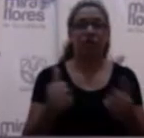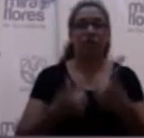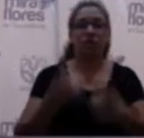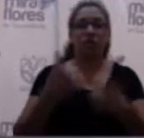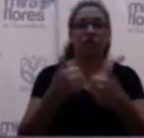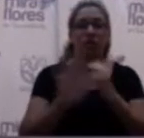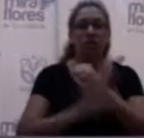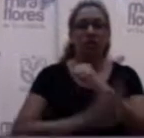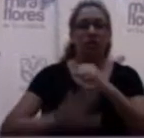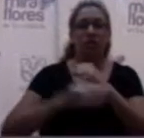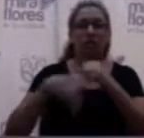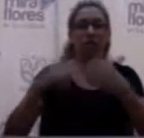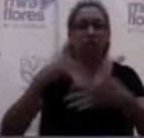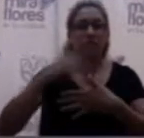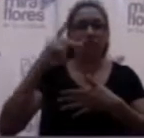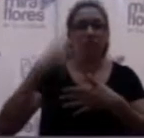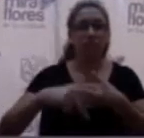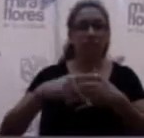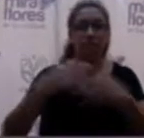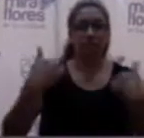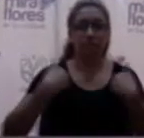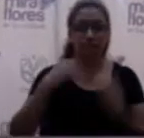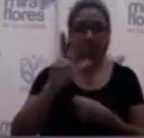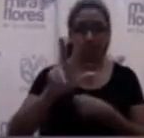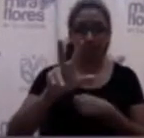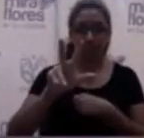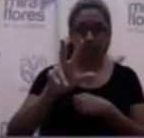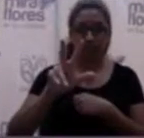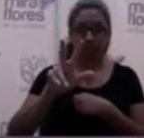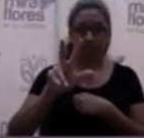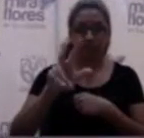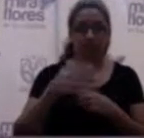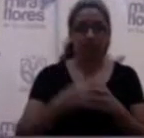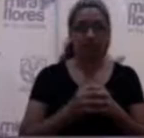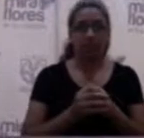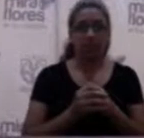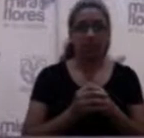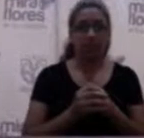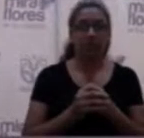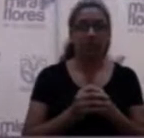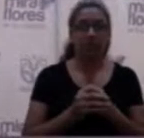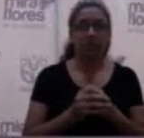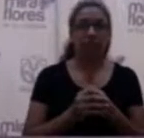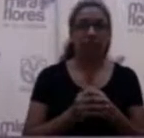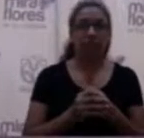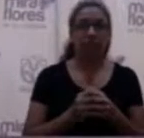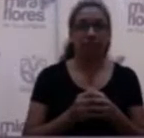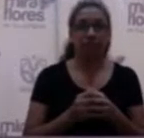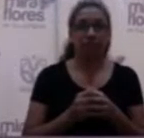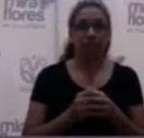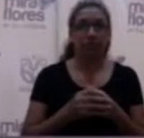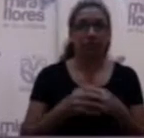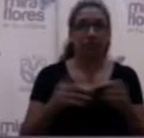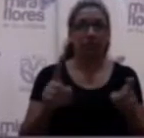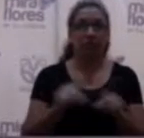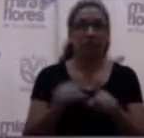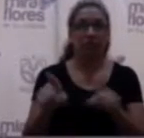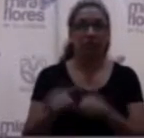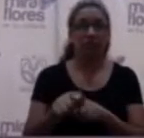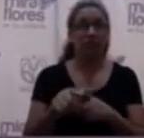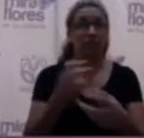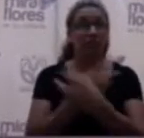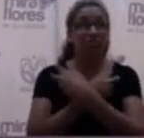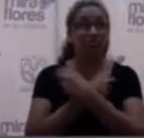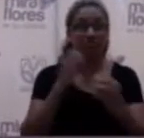son los componentes básicos de este proyecto? Son tres: adecuación de la arquitectura y